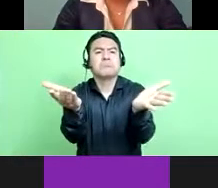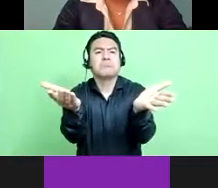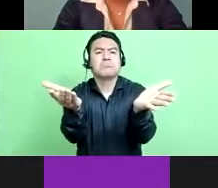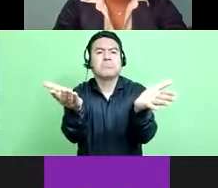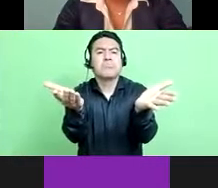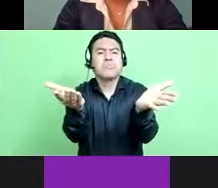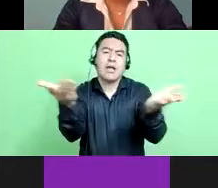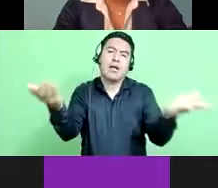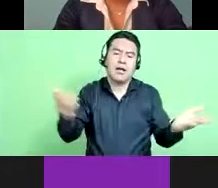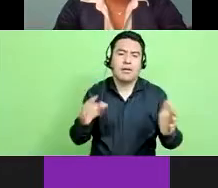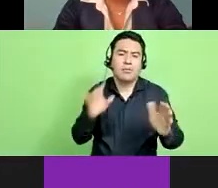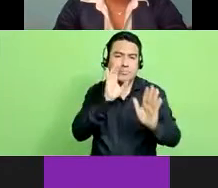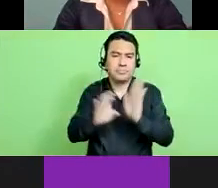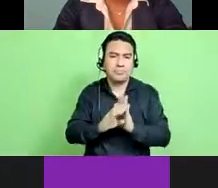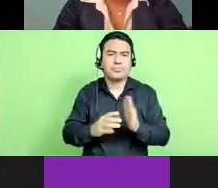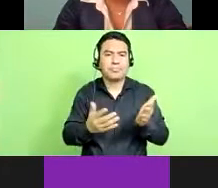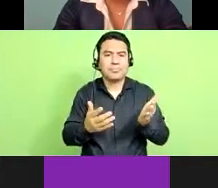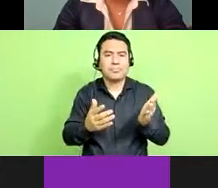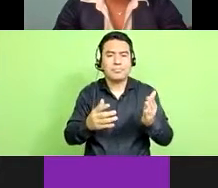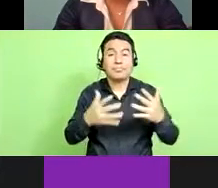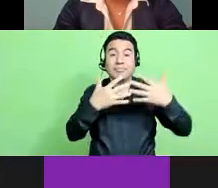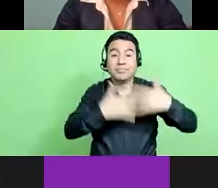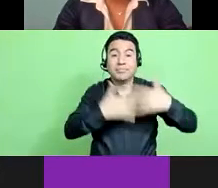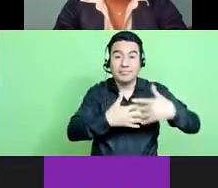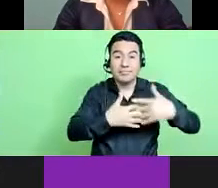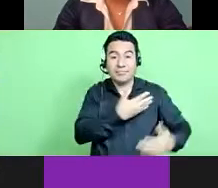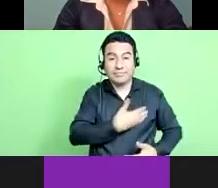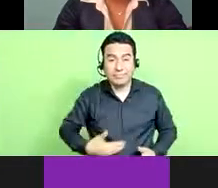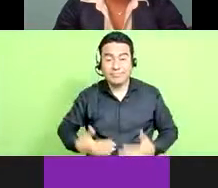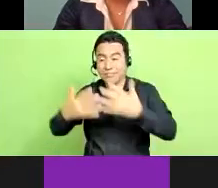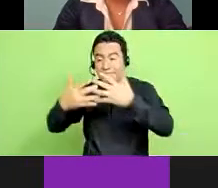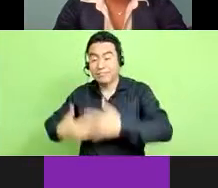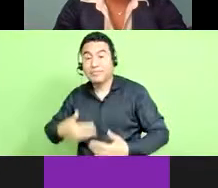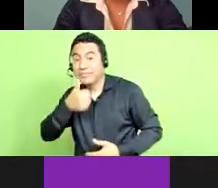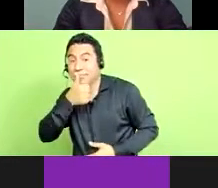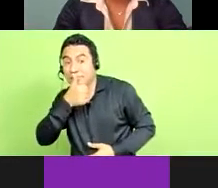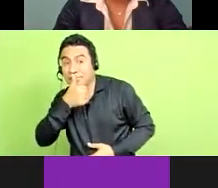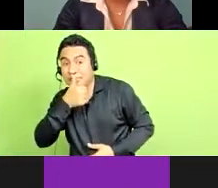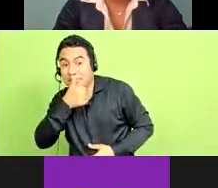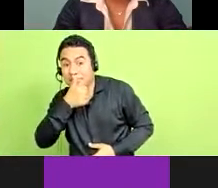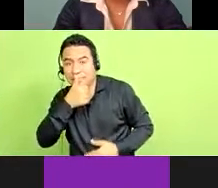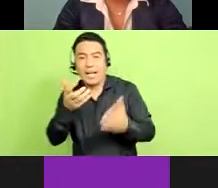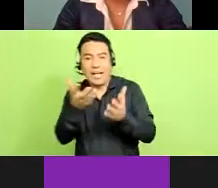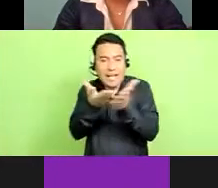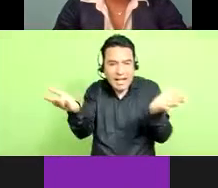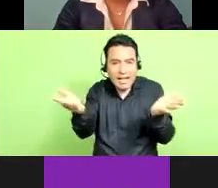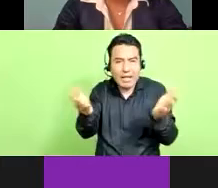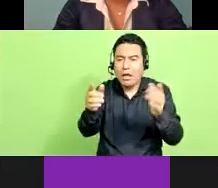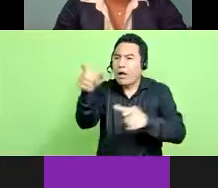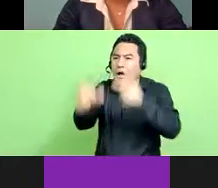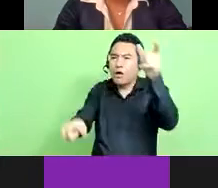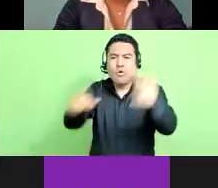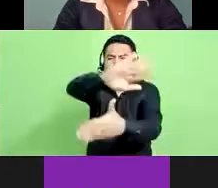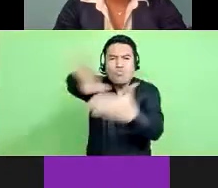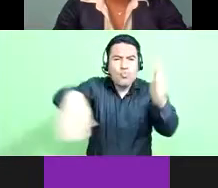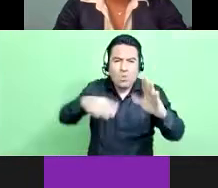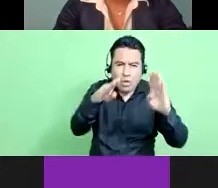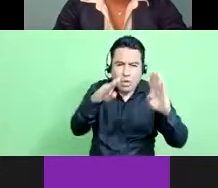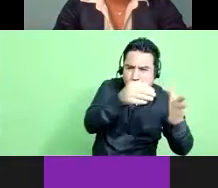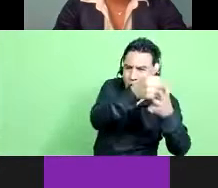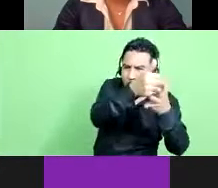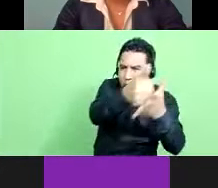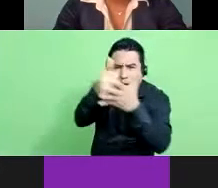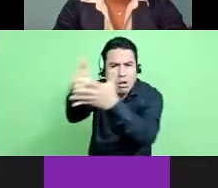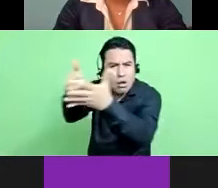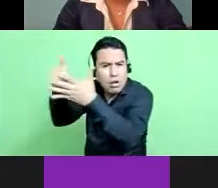prestan servicios de atención al público sean estas de propiedad pública o privada y las